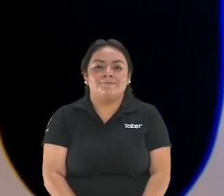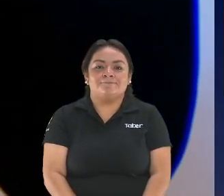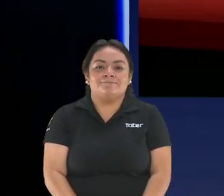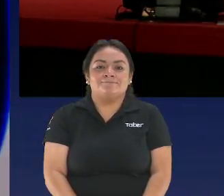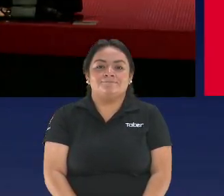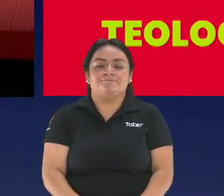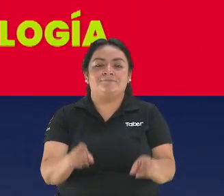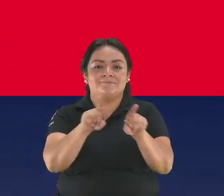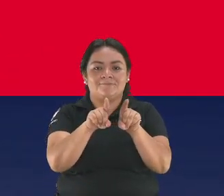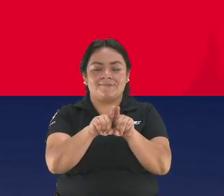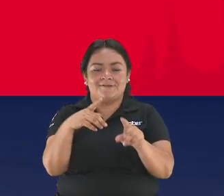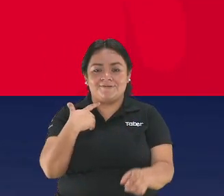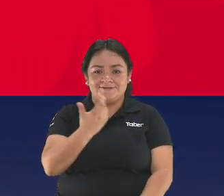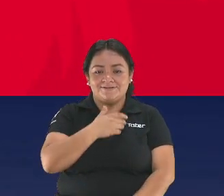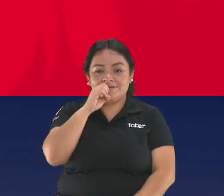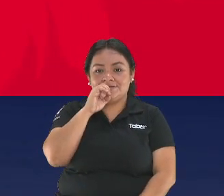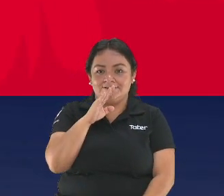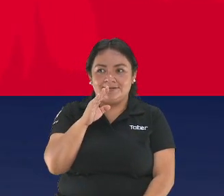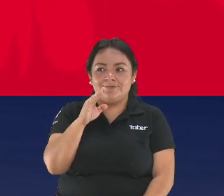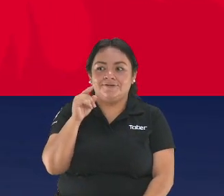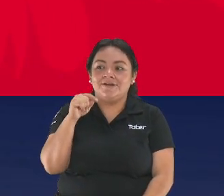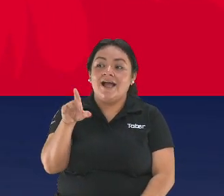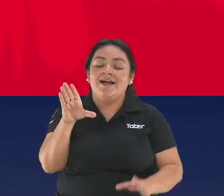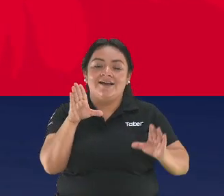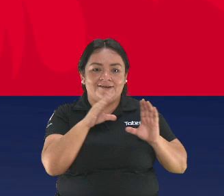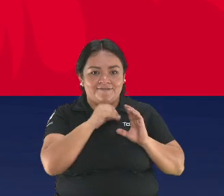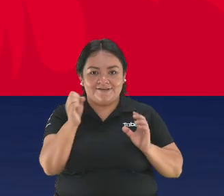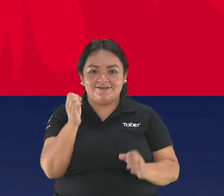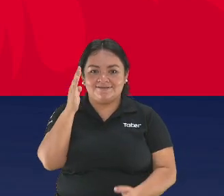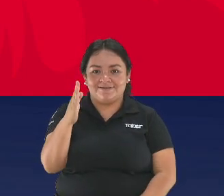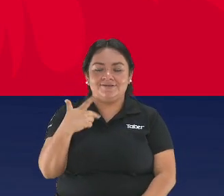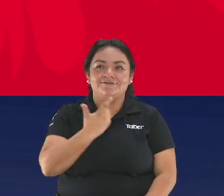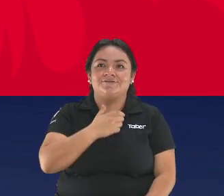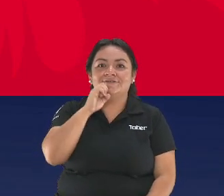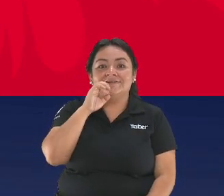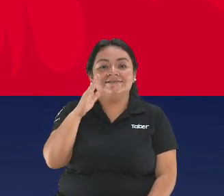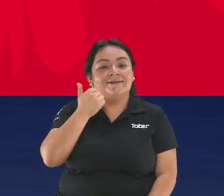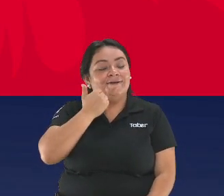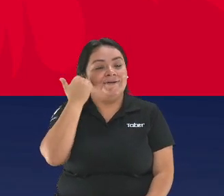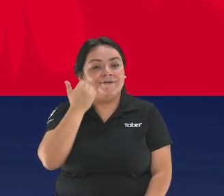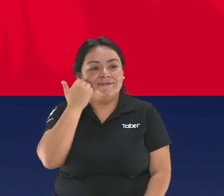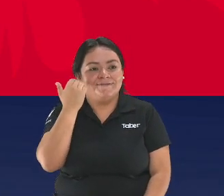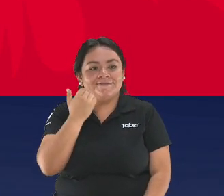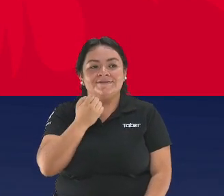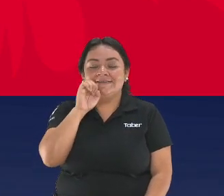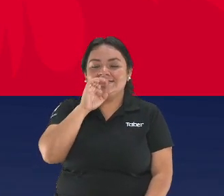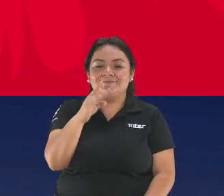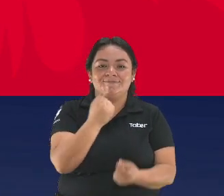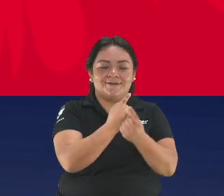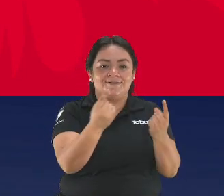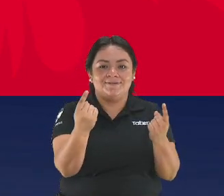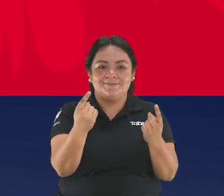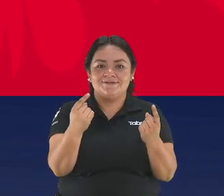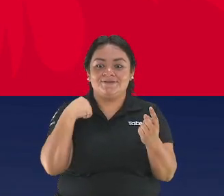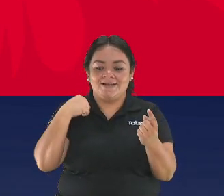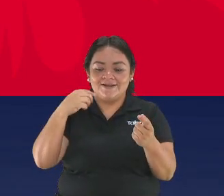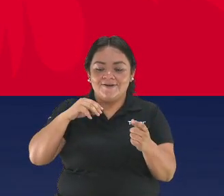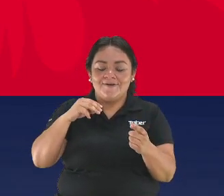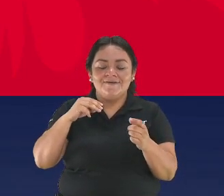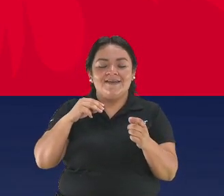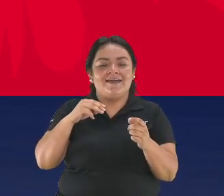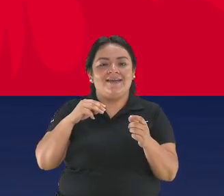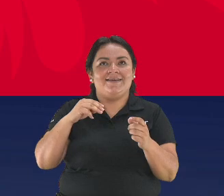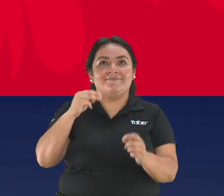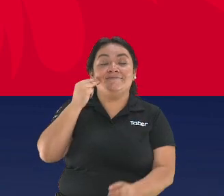hermano nosotros se los decimos a los que van a recibir a cristo se lo decimos a los jóvenes lo decimos a las personas que están creciendo en el